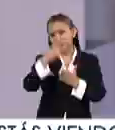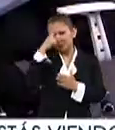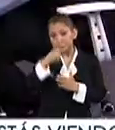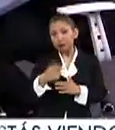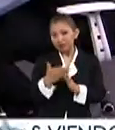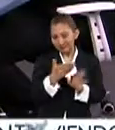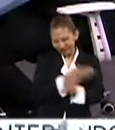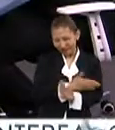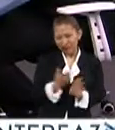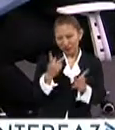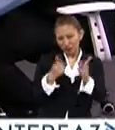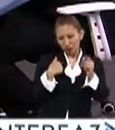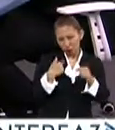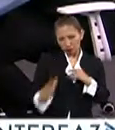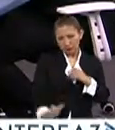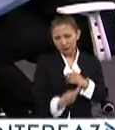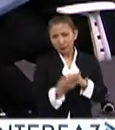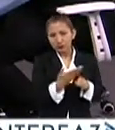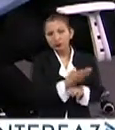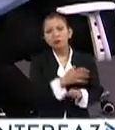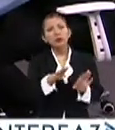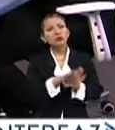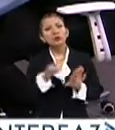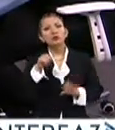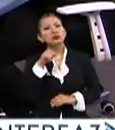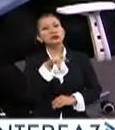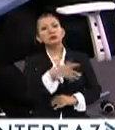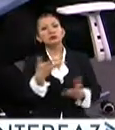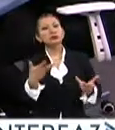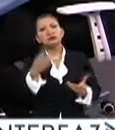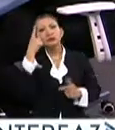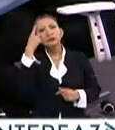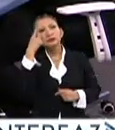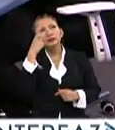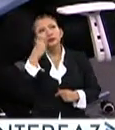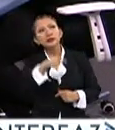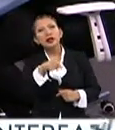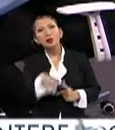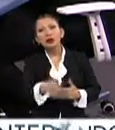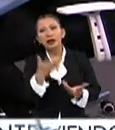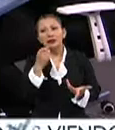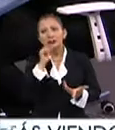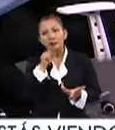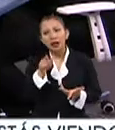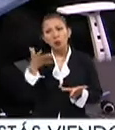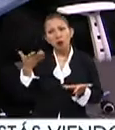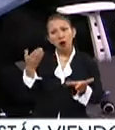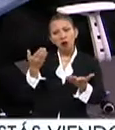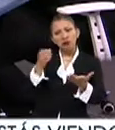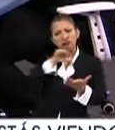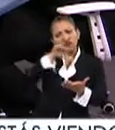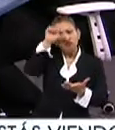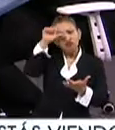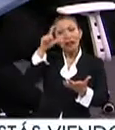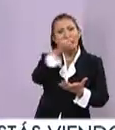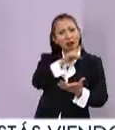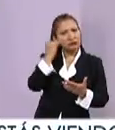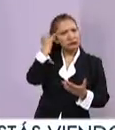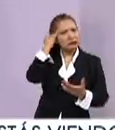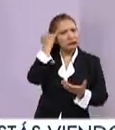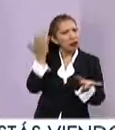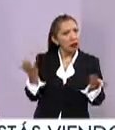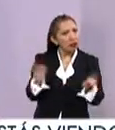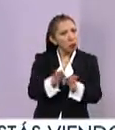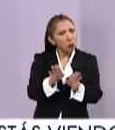irnos a corte, yo te preguntaba, Jorge, ¿cómo es que hacen para también hacer esta alfabetización en lenguas